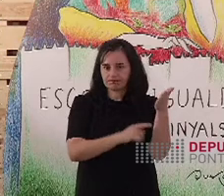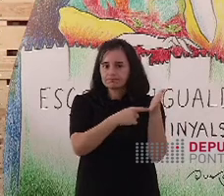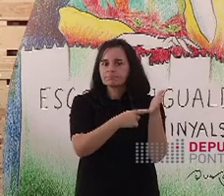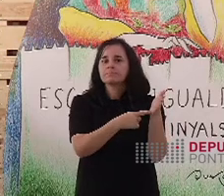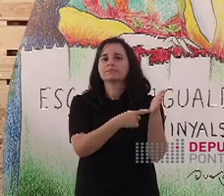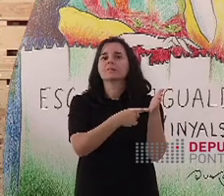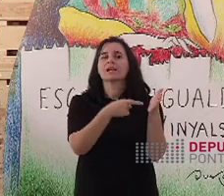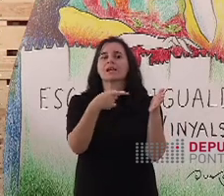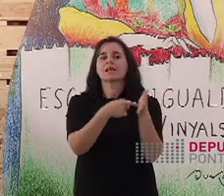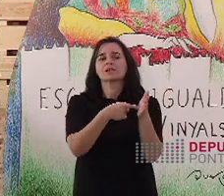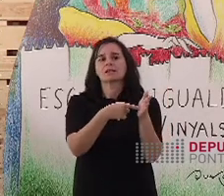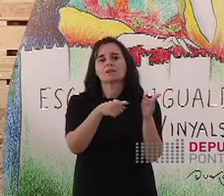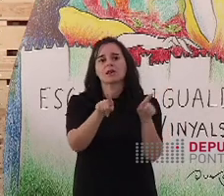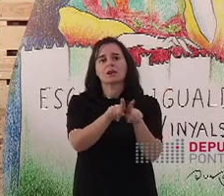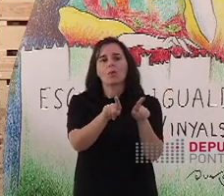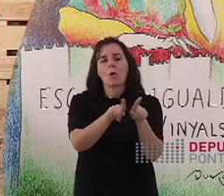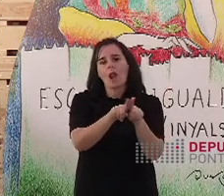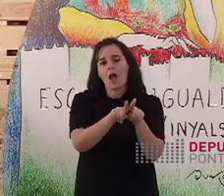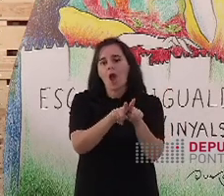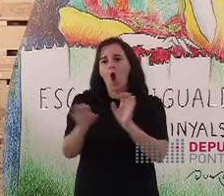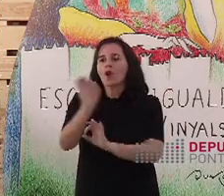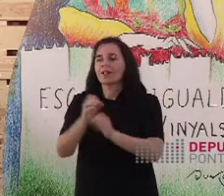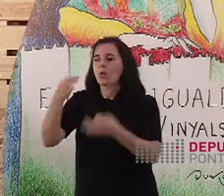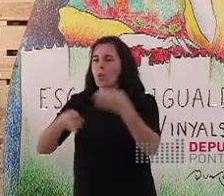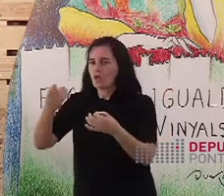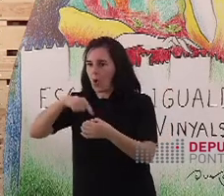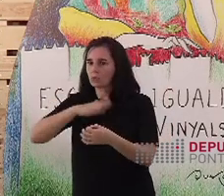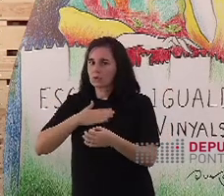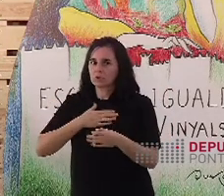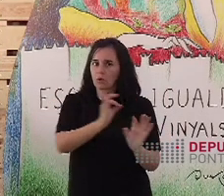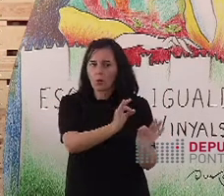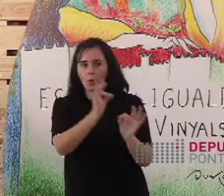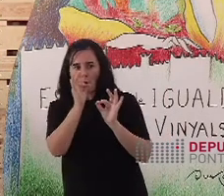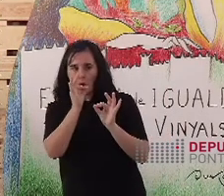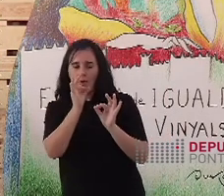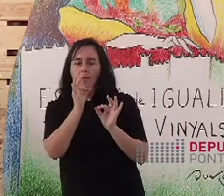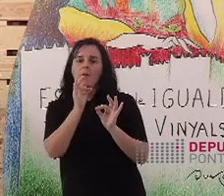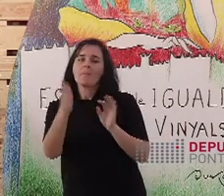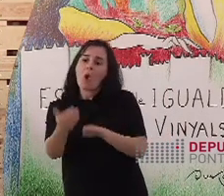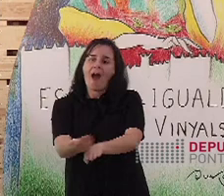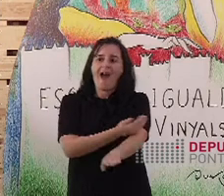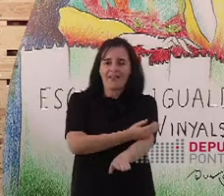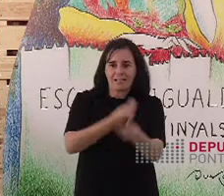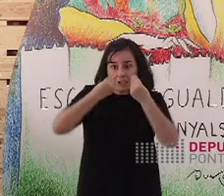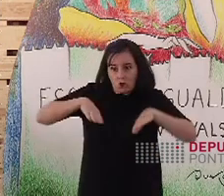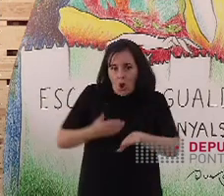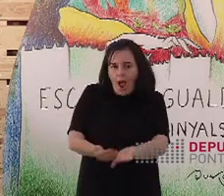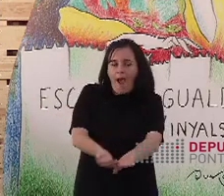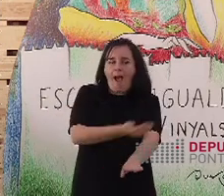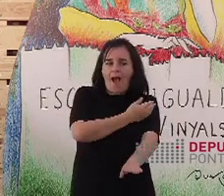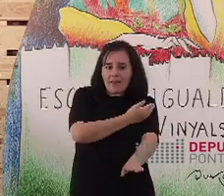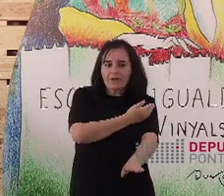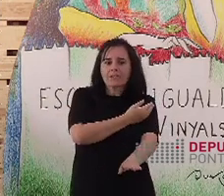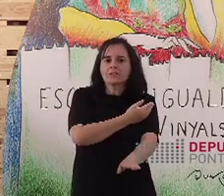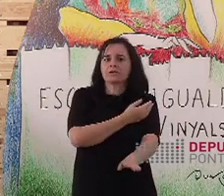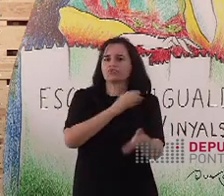o que se traspuso ao noso ordenamento xurídico, houve un antecedente histórico que tivo moi claro que tanto a